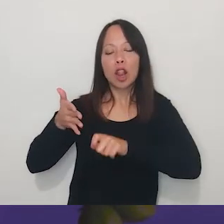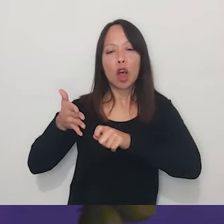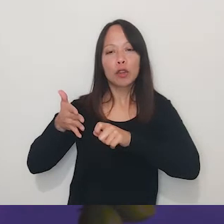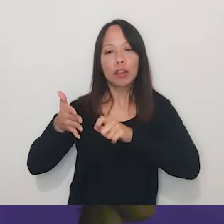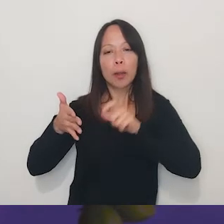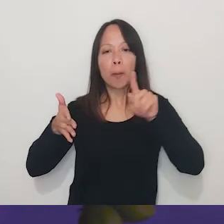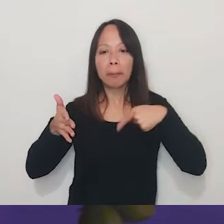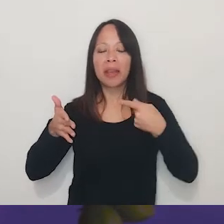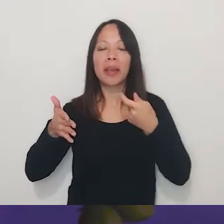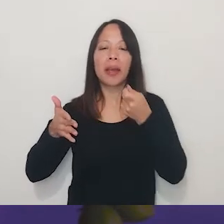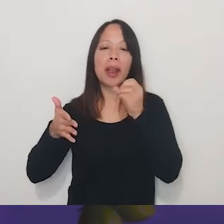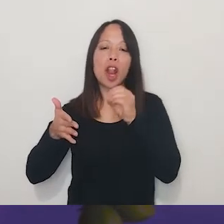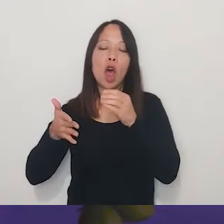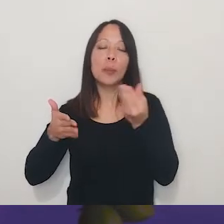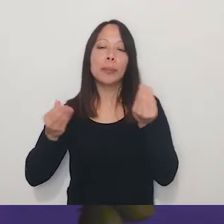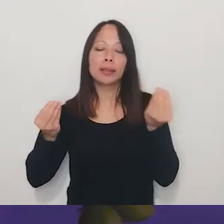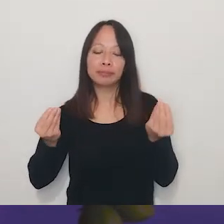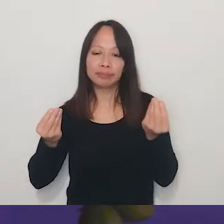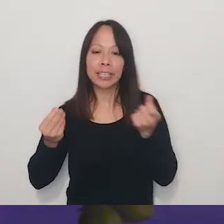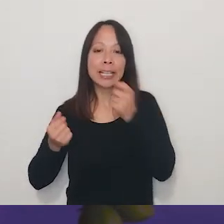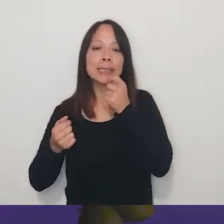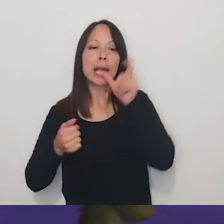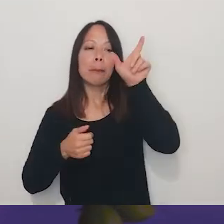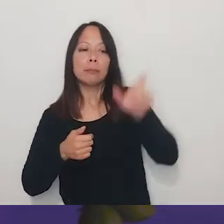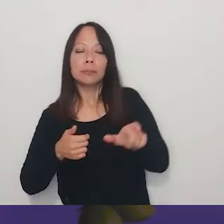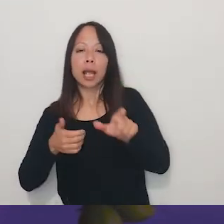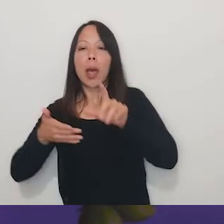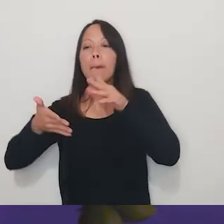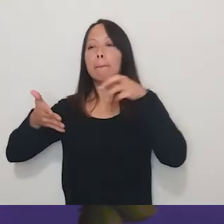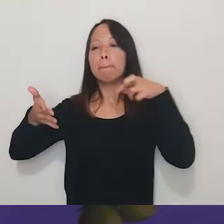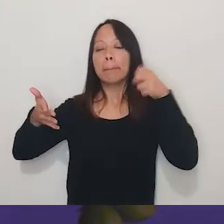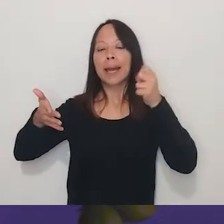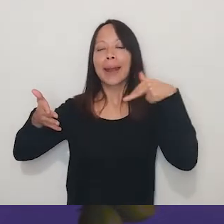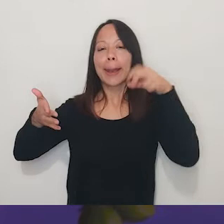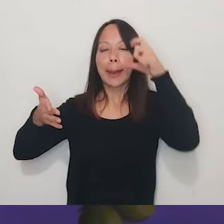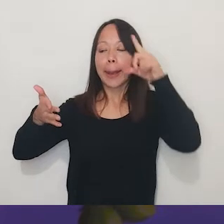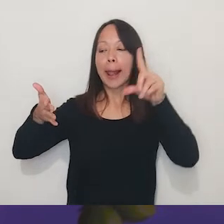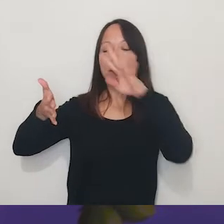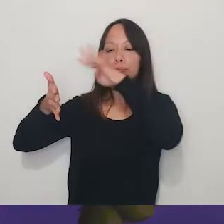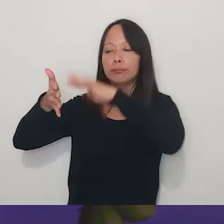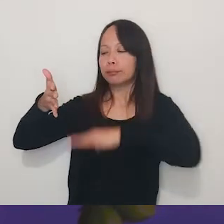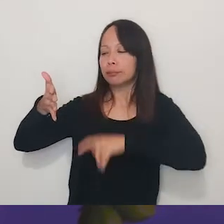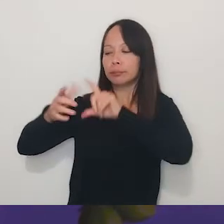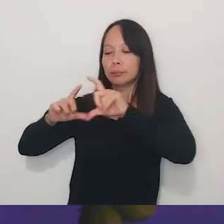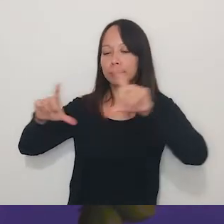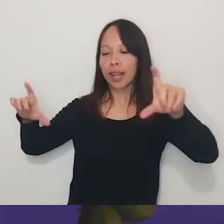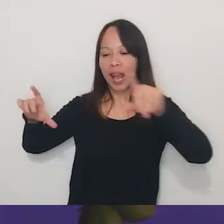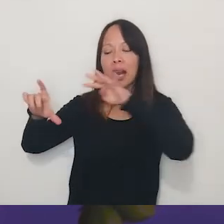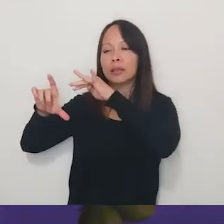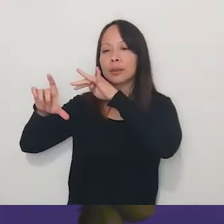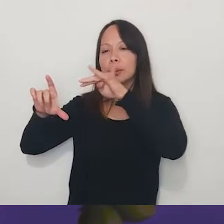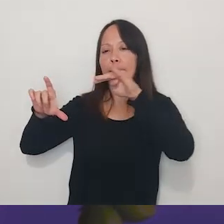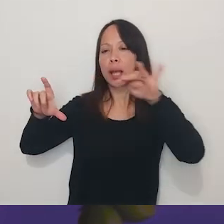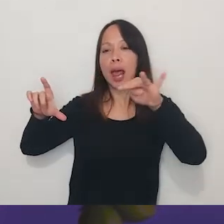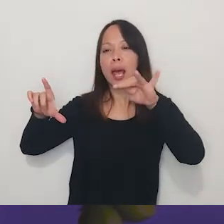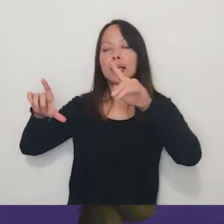diagnóstico. Entonces, paciente simple, se hizo un panel, se hizo un cariotipo, se diagnosticó, ya tiene su diagnóstico,